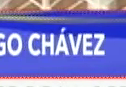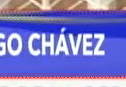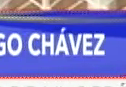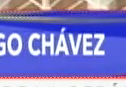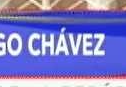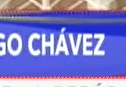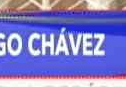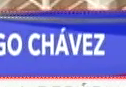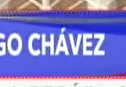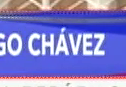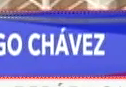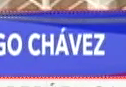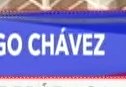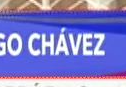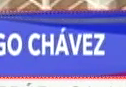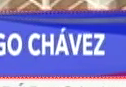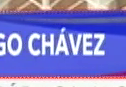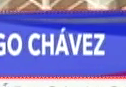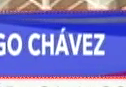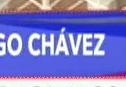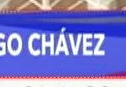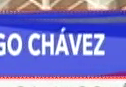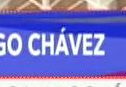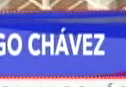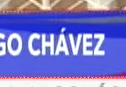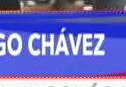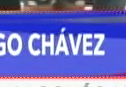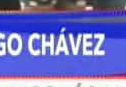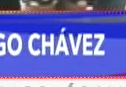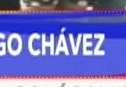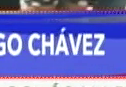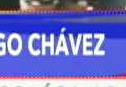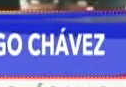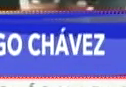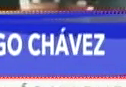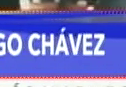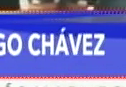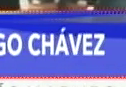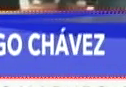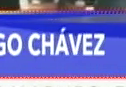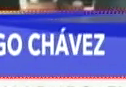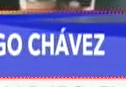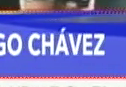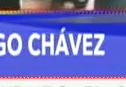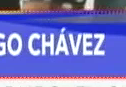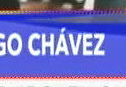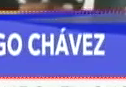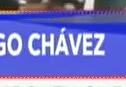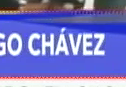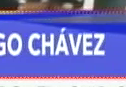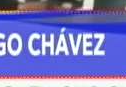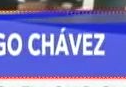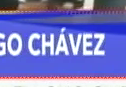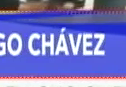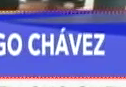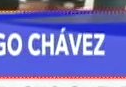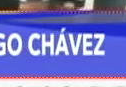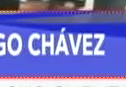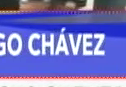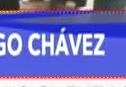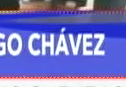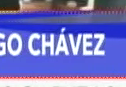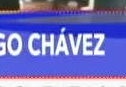de nuestro comandante eterno es importante que usted conozca presidente es que éste